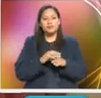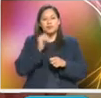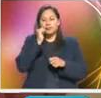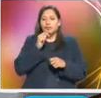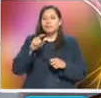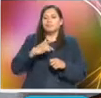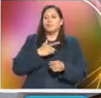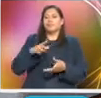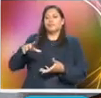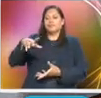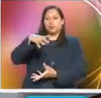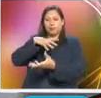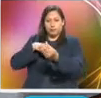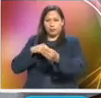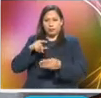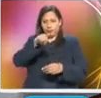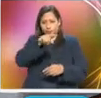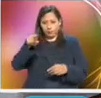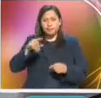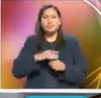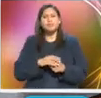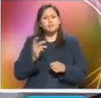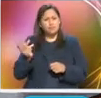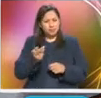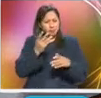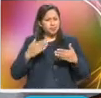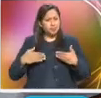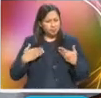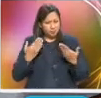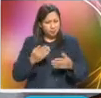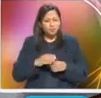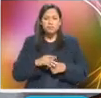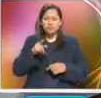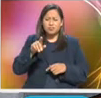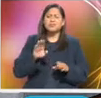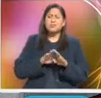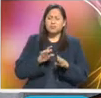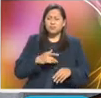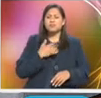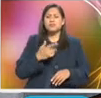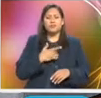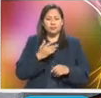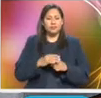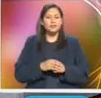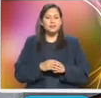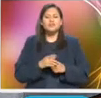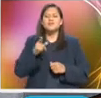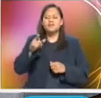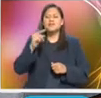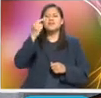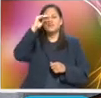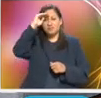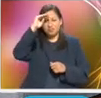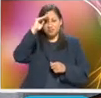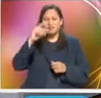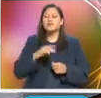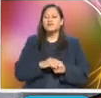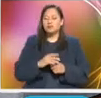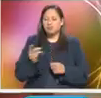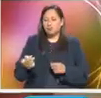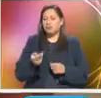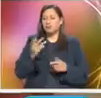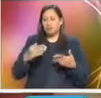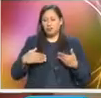empatía con ellos y preguntarle abiertamente cómo te sientes, ¿no? ¿Qué es lo que estás pensando?